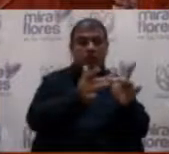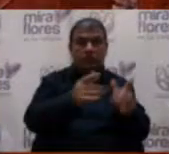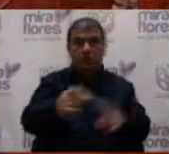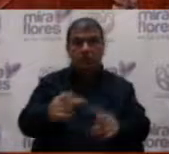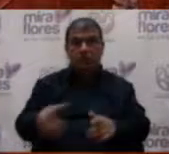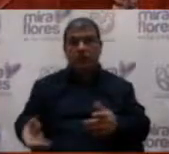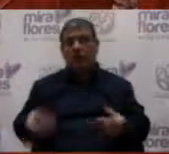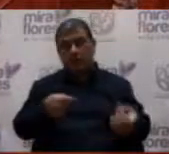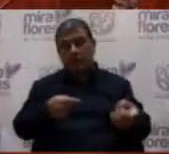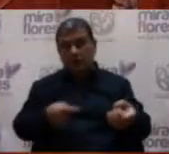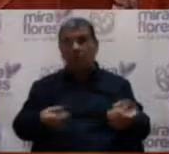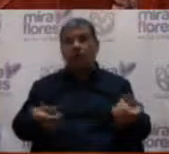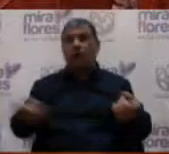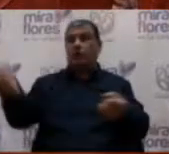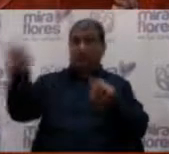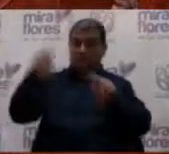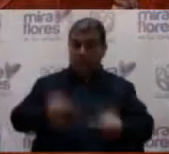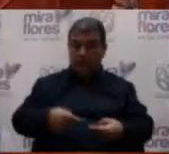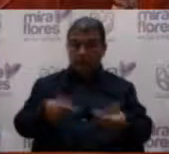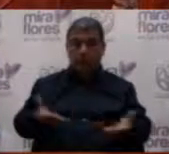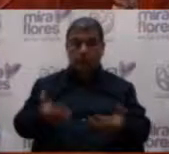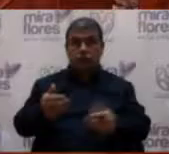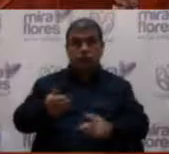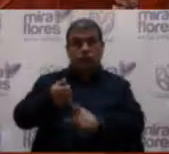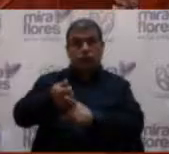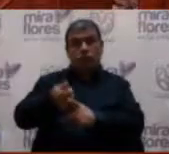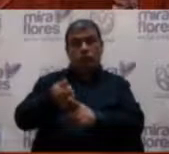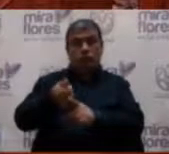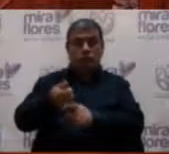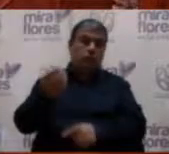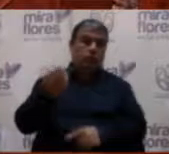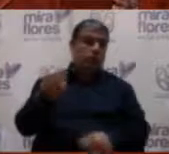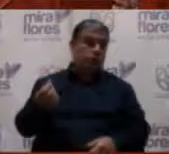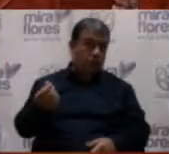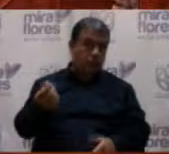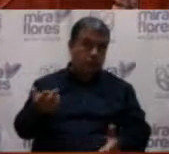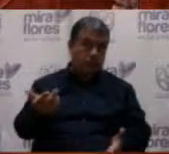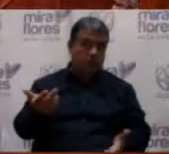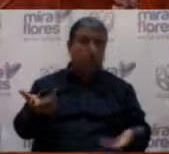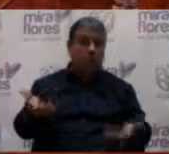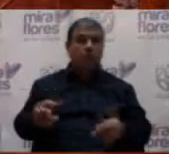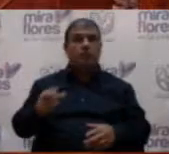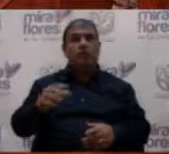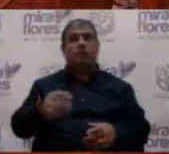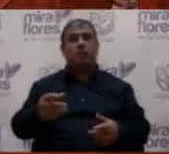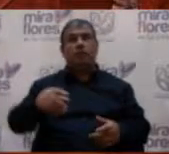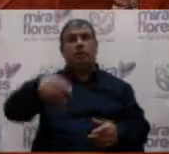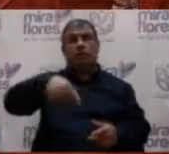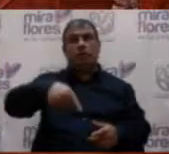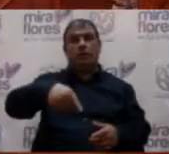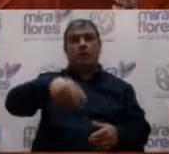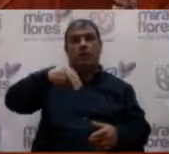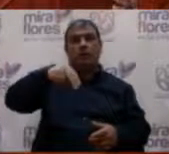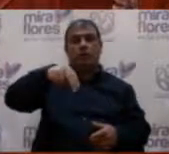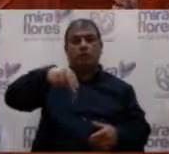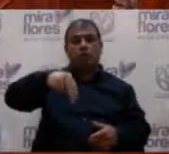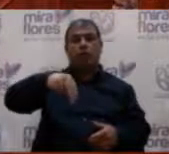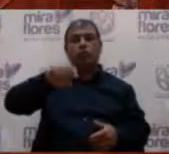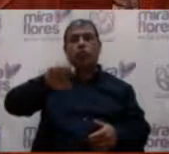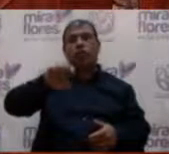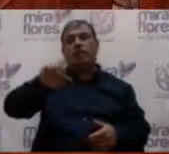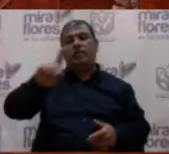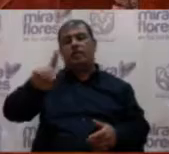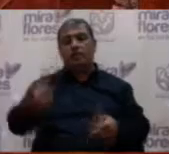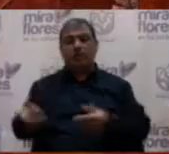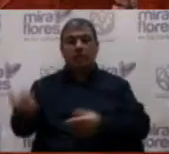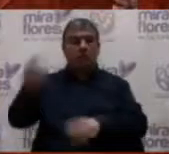eso han venido aquí con sus propios recursos los señores del PNUD y han tenido la oportunidad